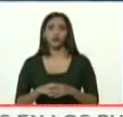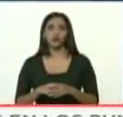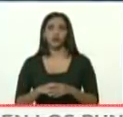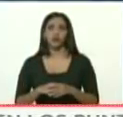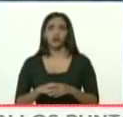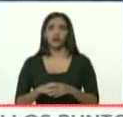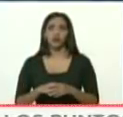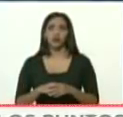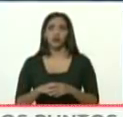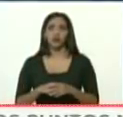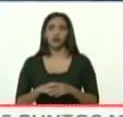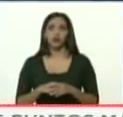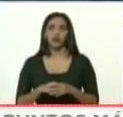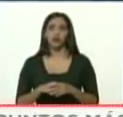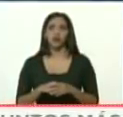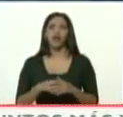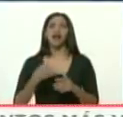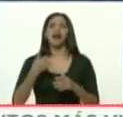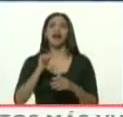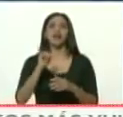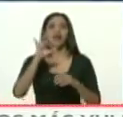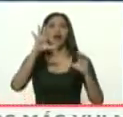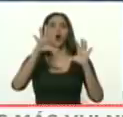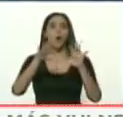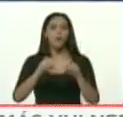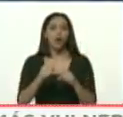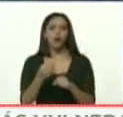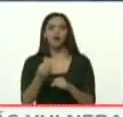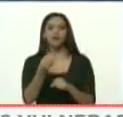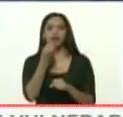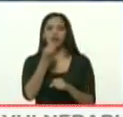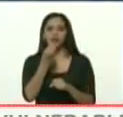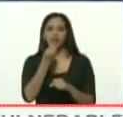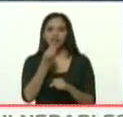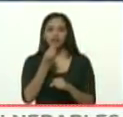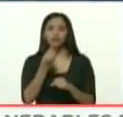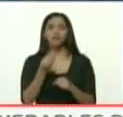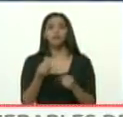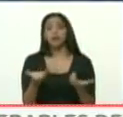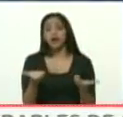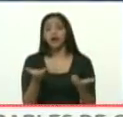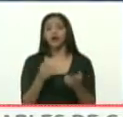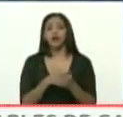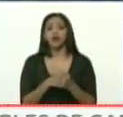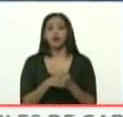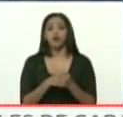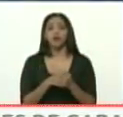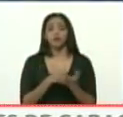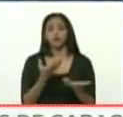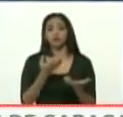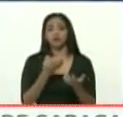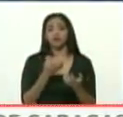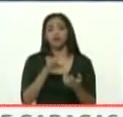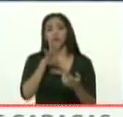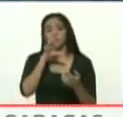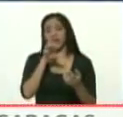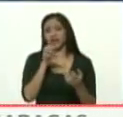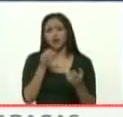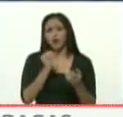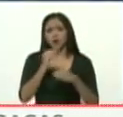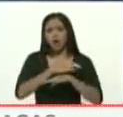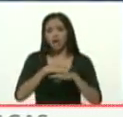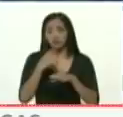Edmundo Rada había comprado ese alimento para mascota para una mascota de Tibisay. Y en ese